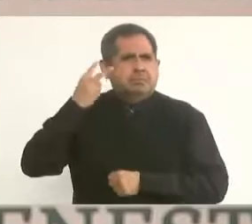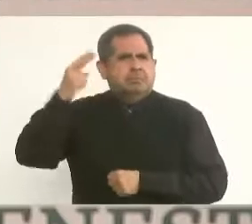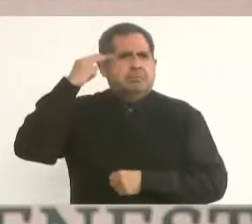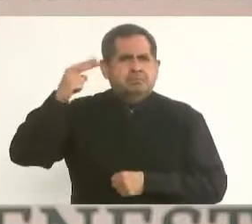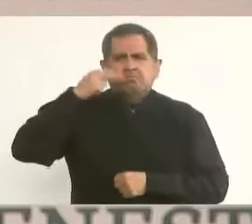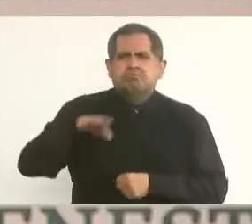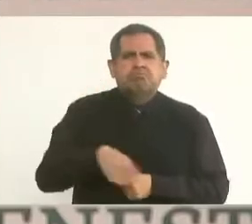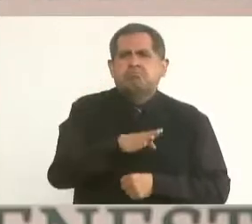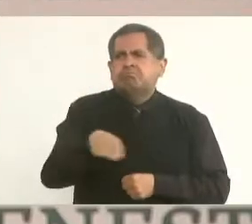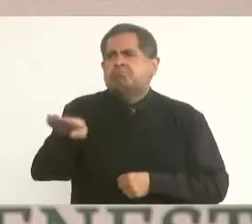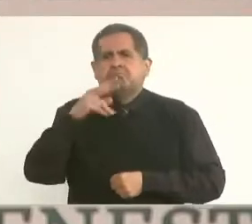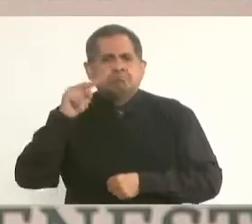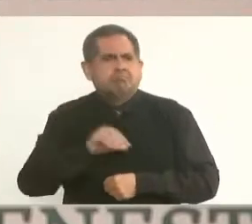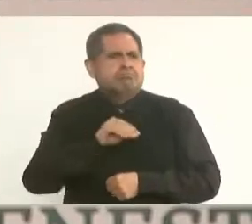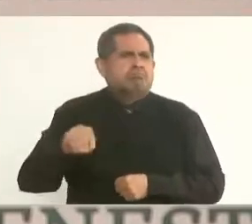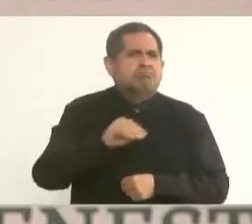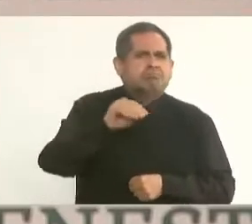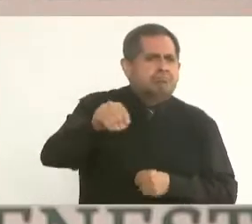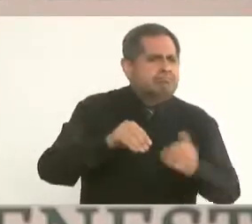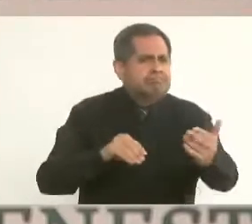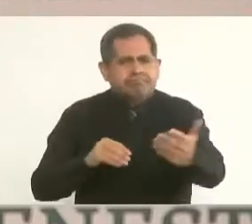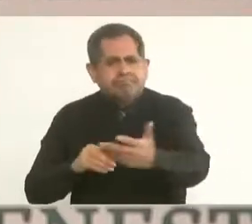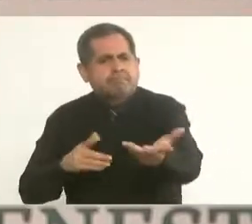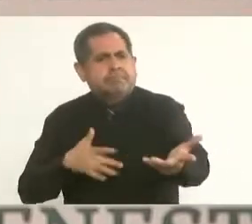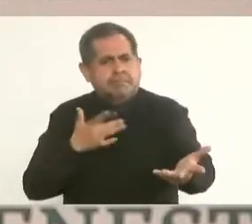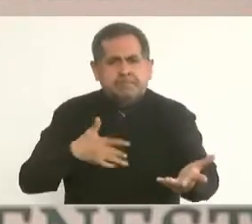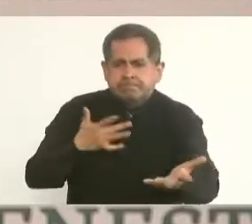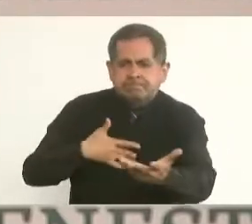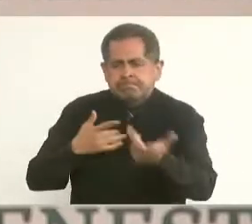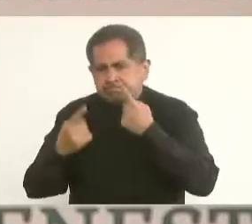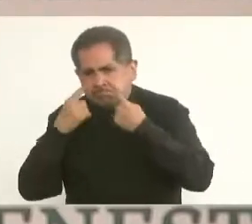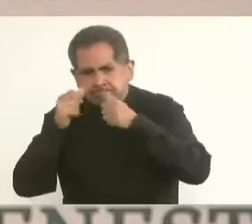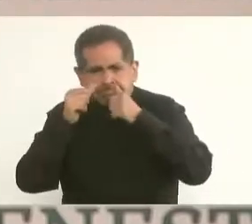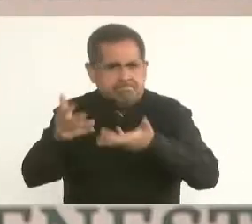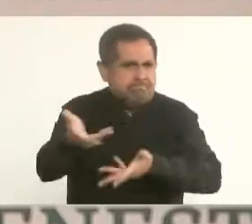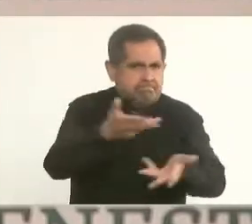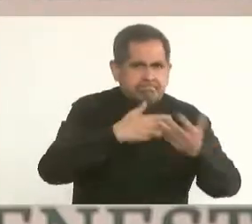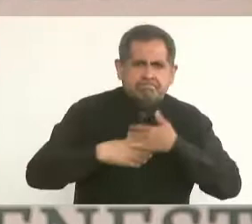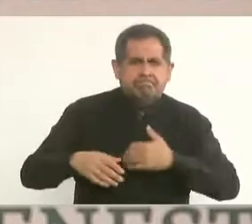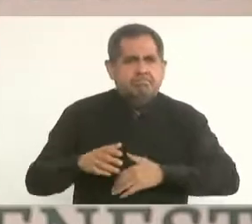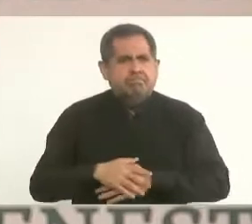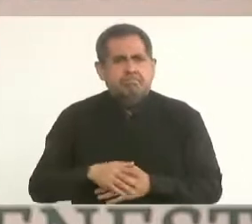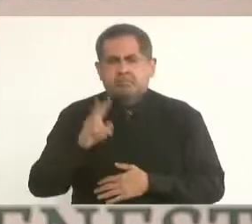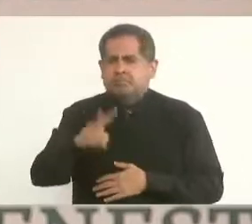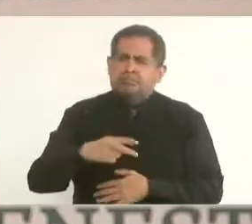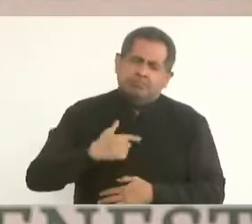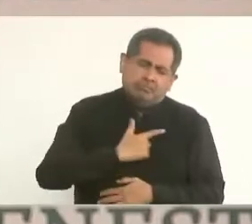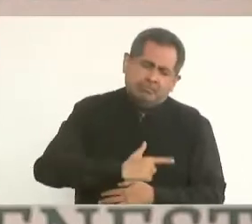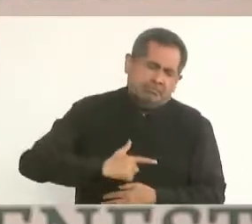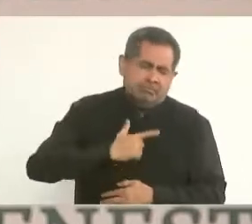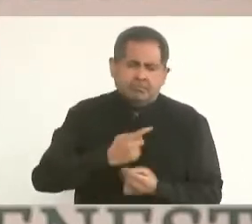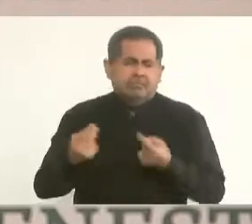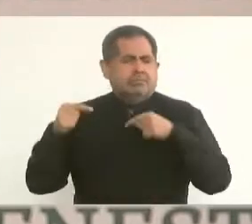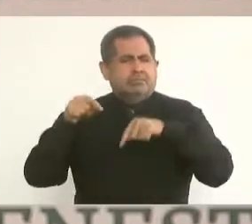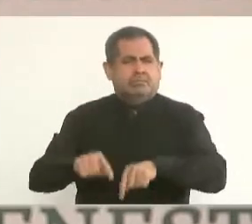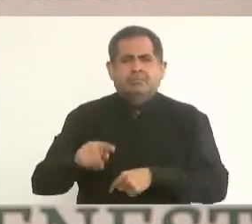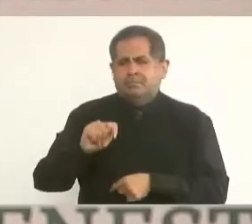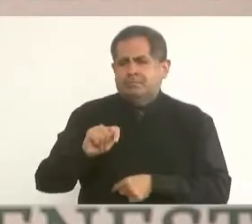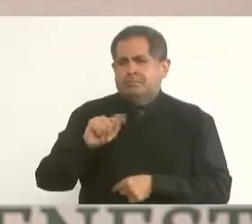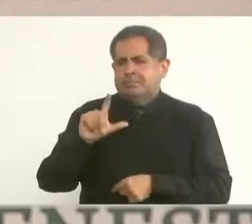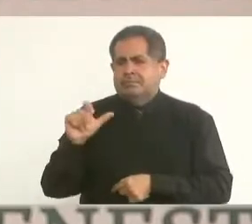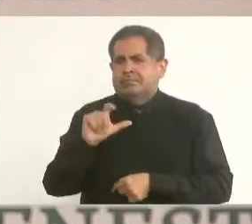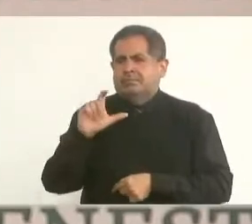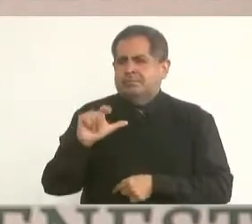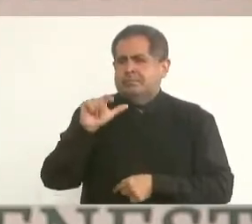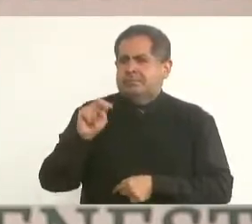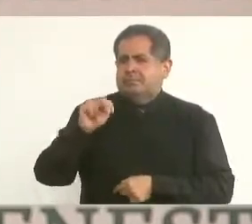tierra, recogiendo los sentimientos del pueblo. Yo mucho gusto estar aquí en Tlaxcala-Altón,